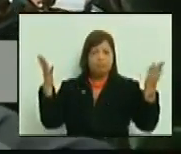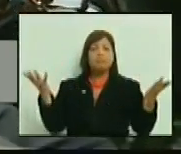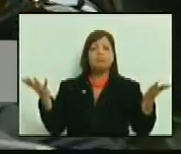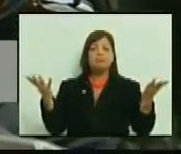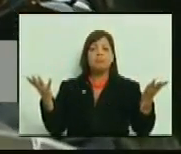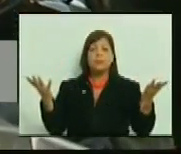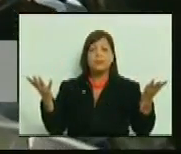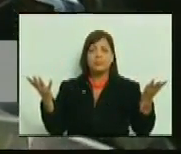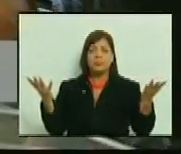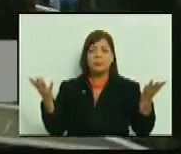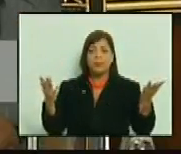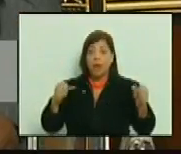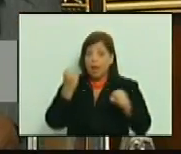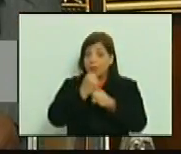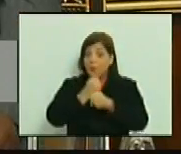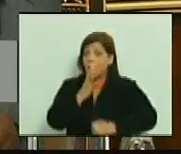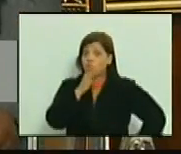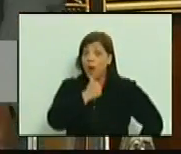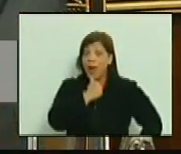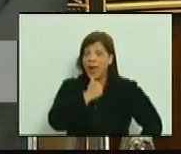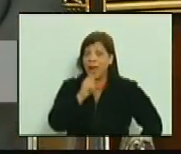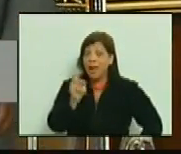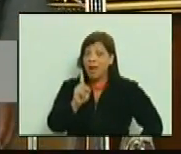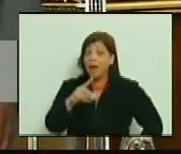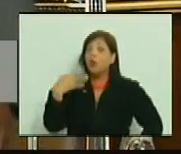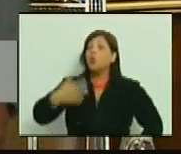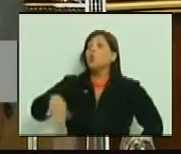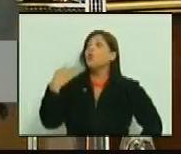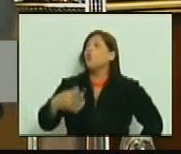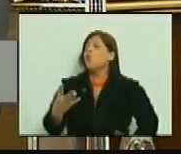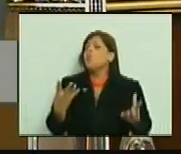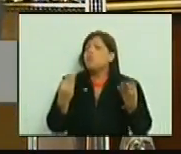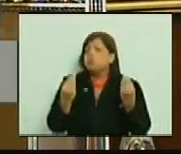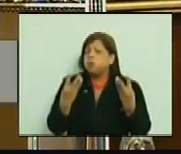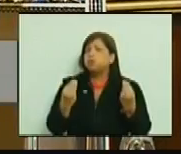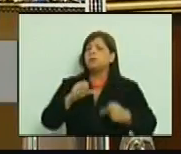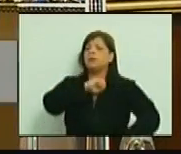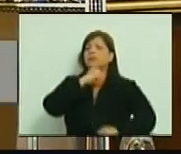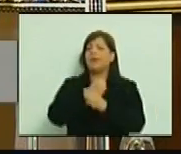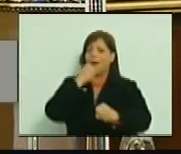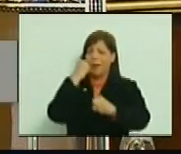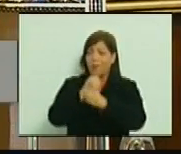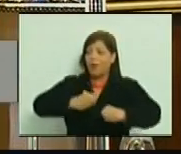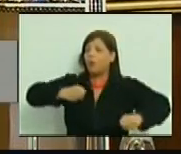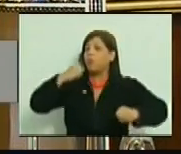Parece que no tuviéramos trabajo en la Asamblea Constituyente en materia económica. Tenemos demasiado trabajo en la materia económica